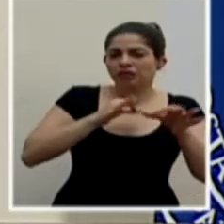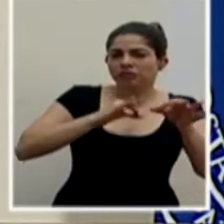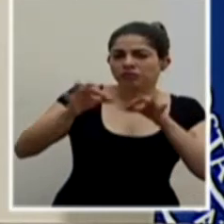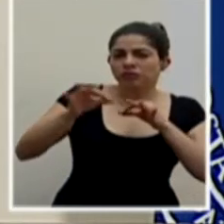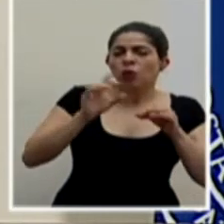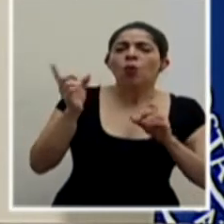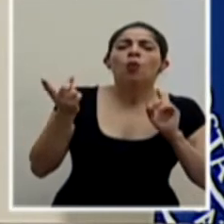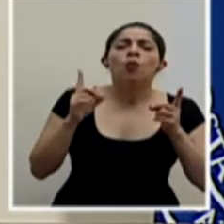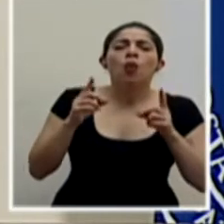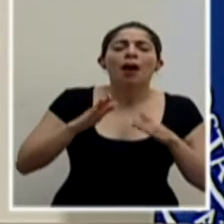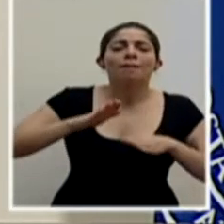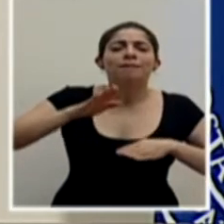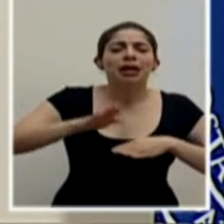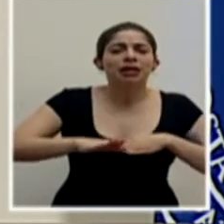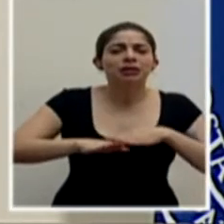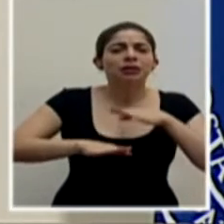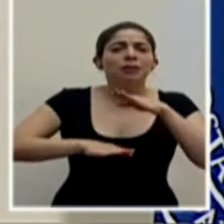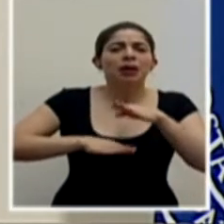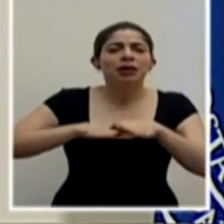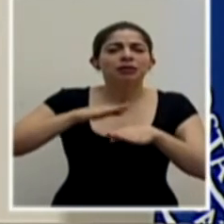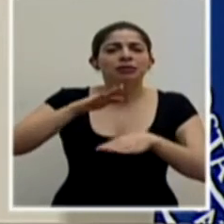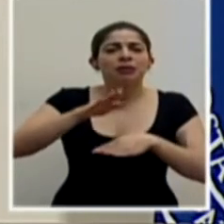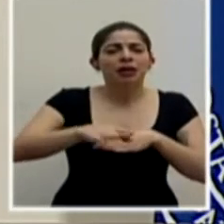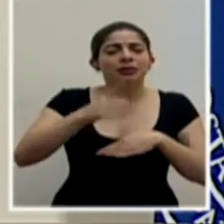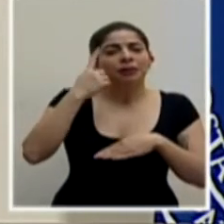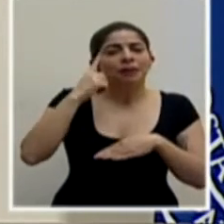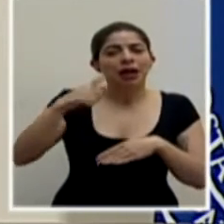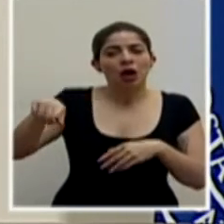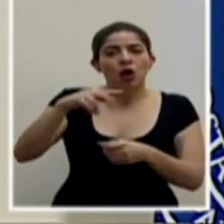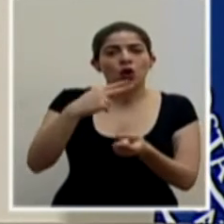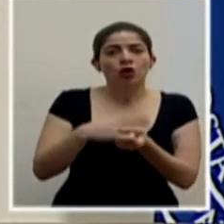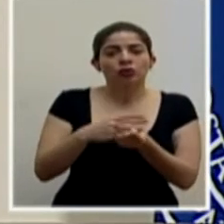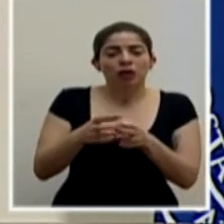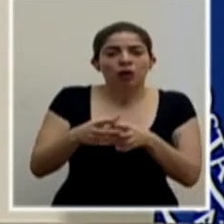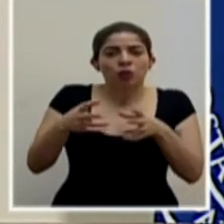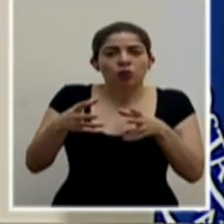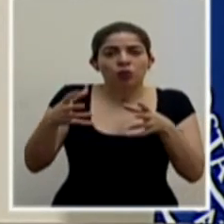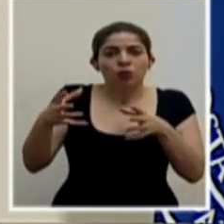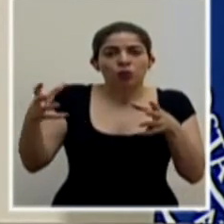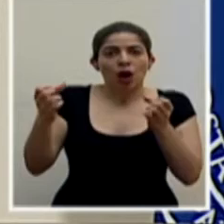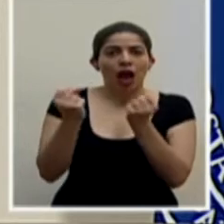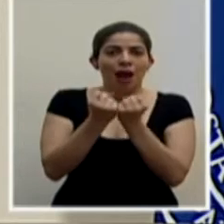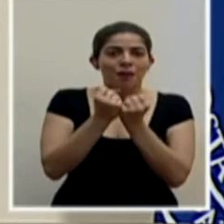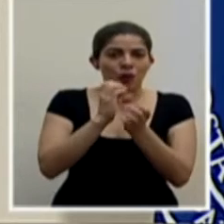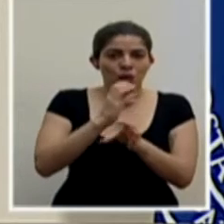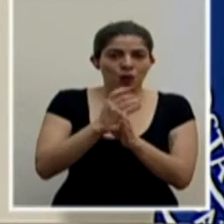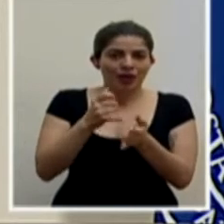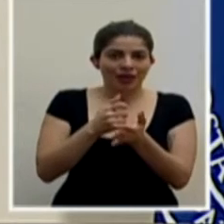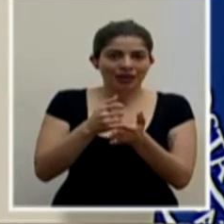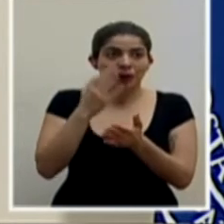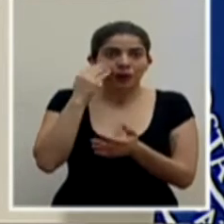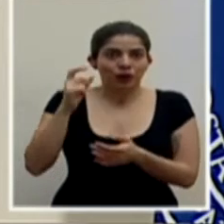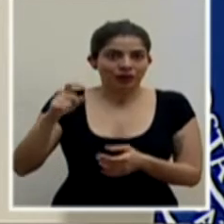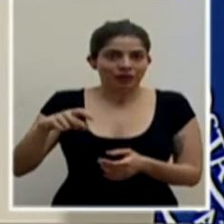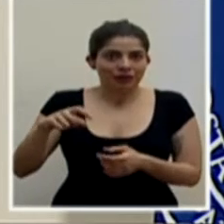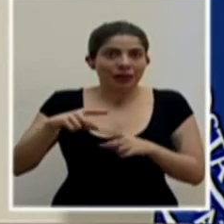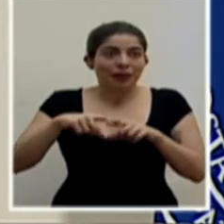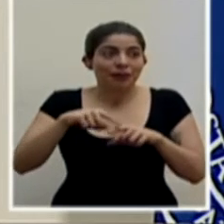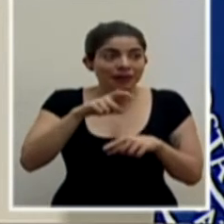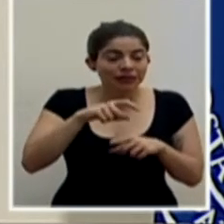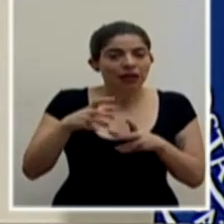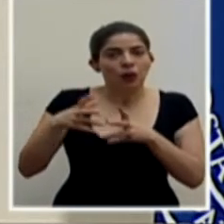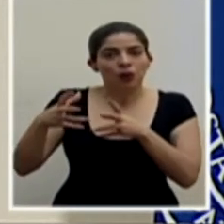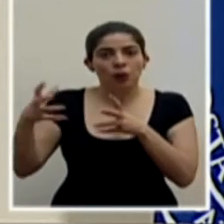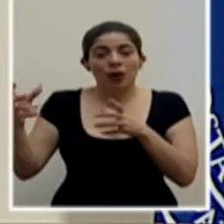los pasos que seguimos para ir aumentando esa capacidad de UCIs a como lo necesitamos. Pero de nuevo, la